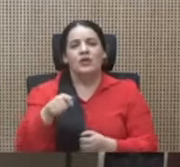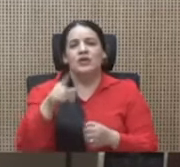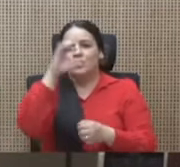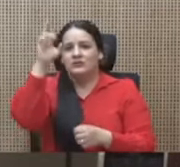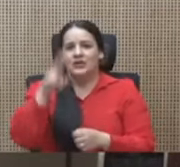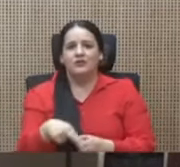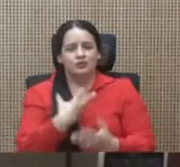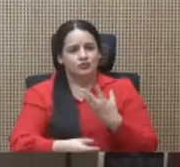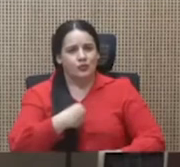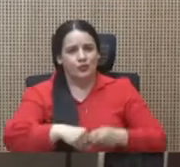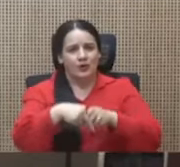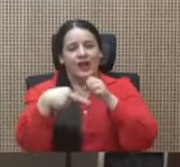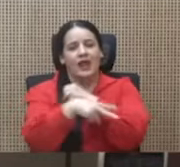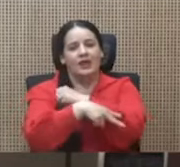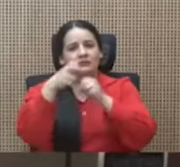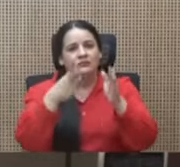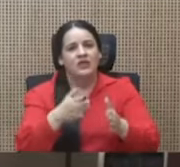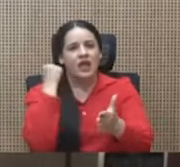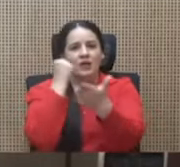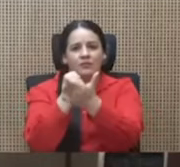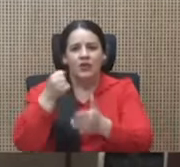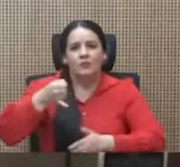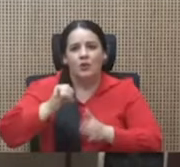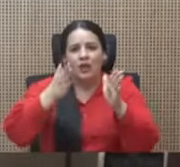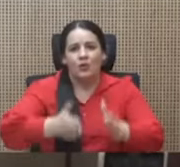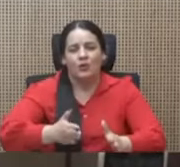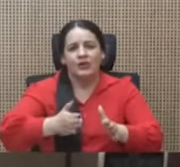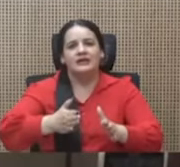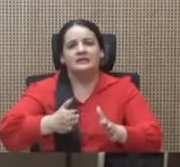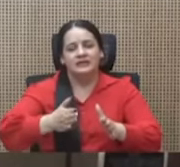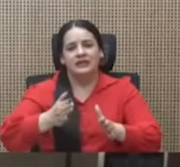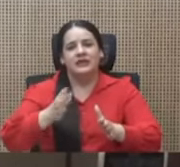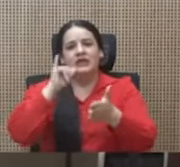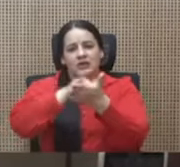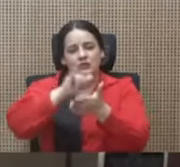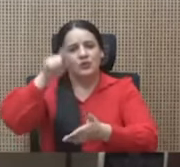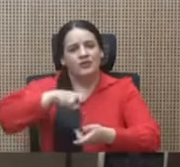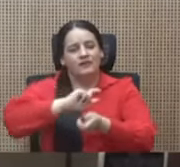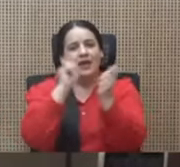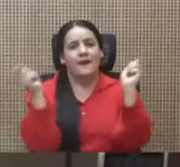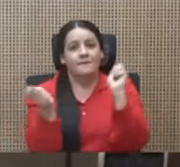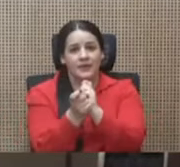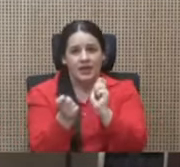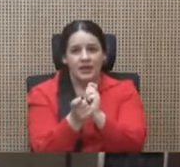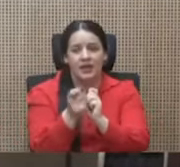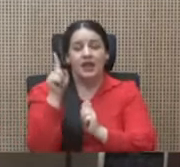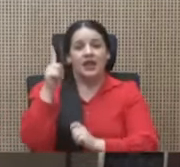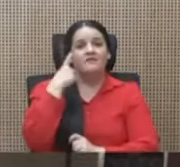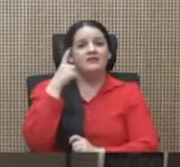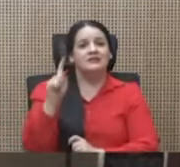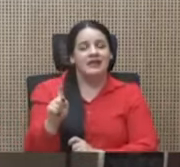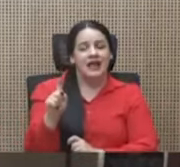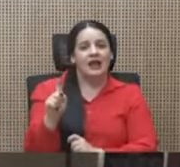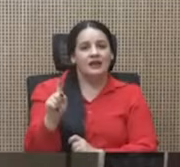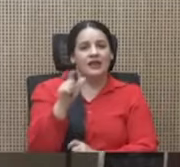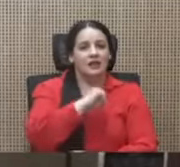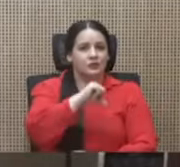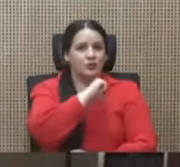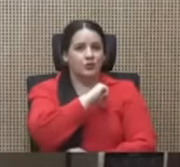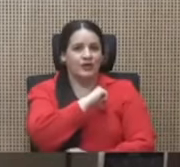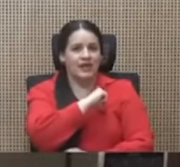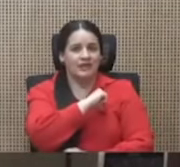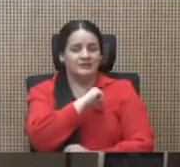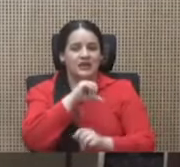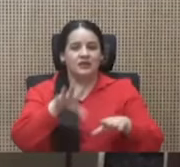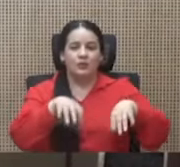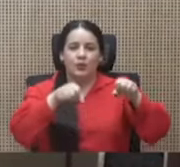estafadores esto tiene que cambiar compañeros y yo confío en que el fiscal general en que las autoridades del poder judicial en que el presidente de la